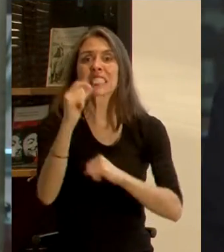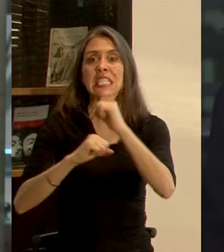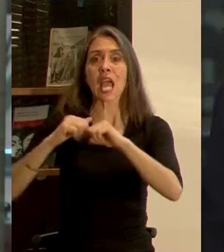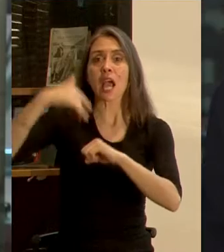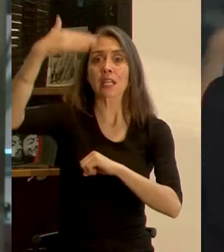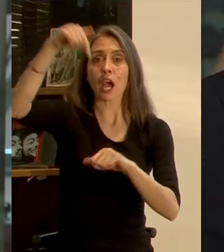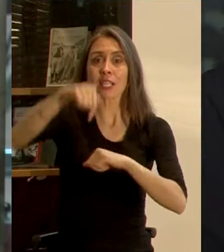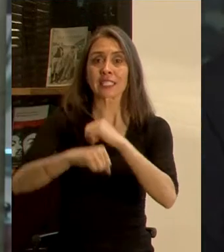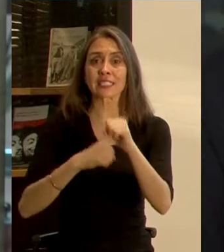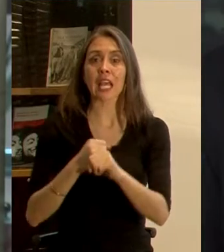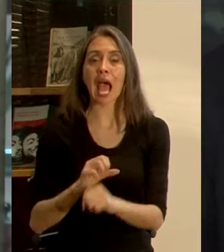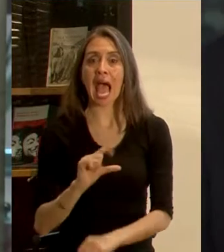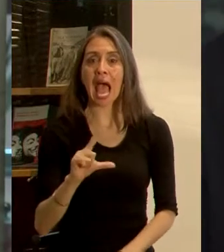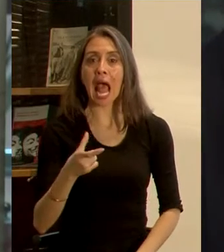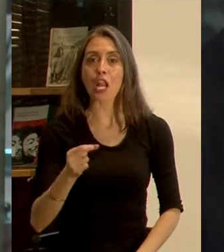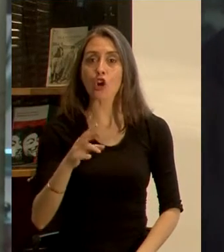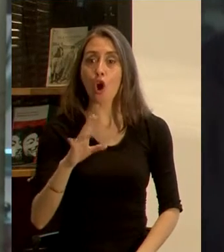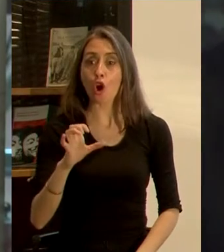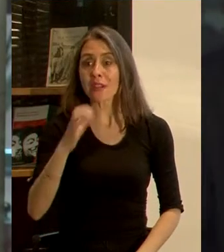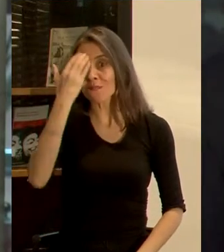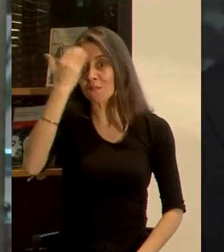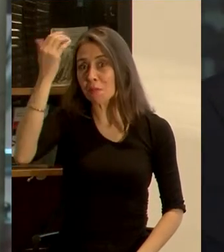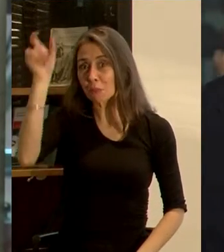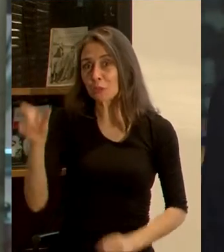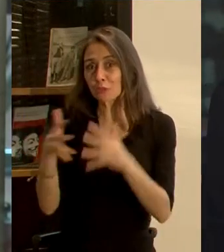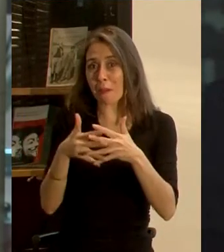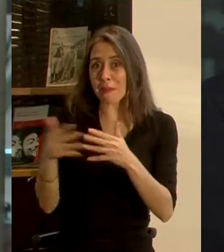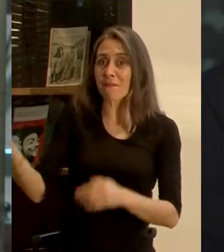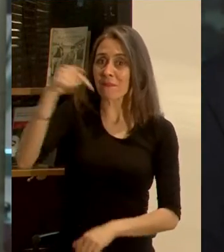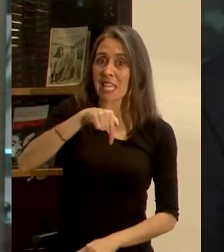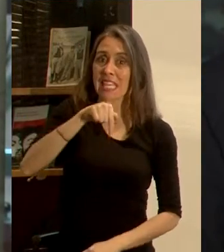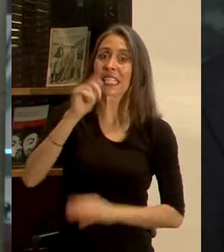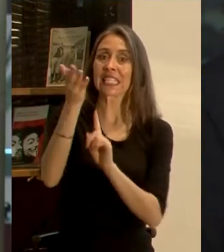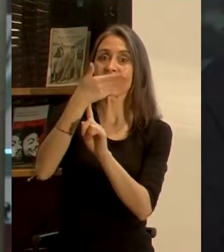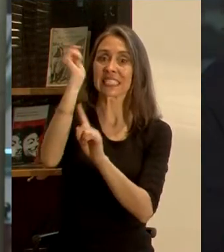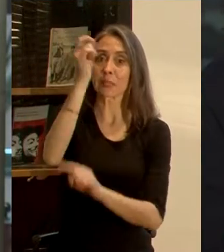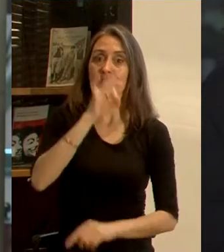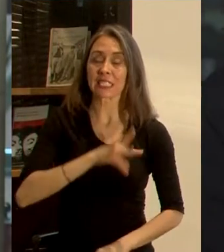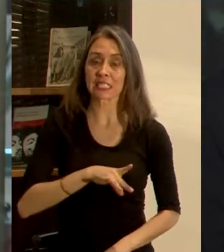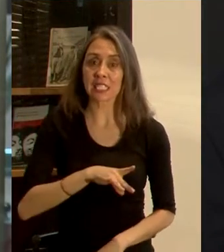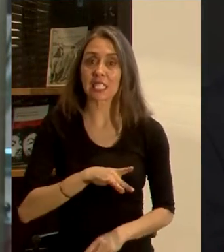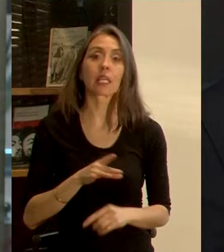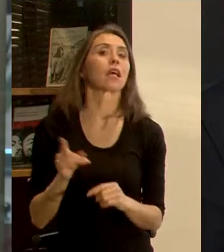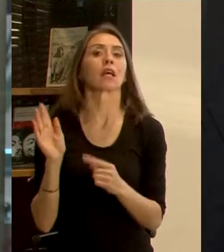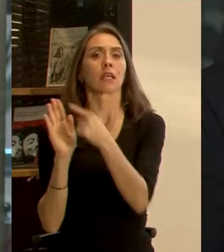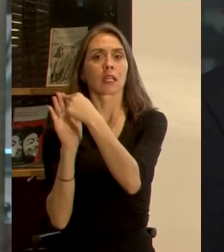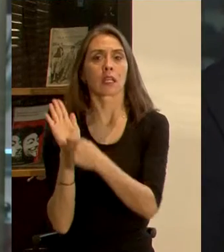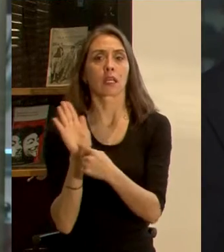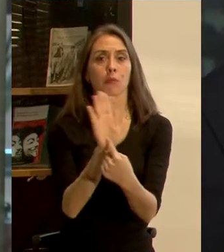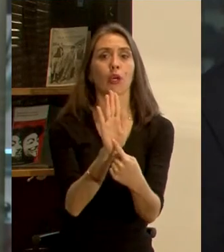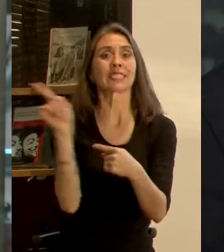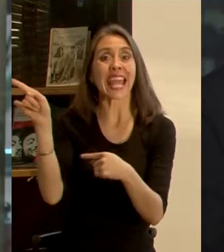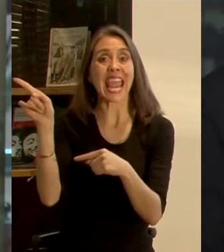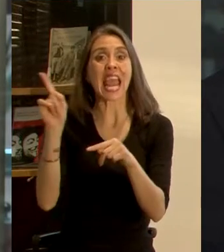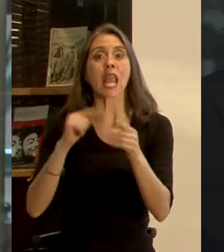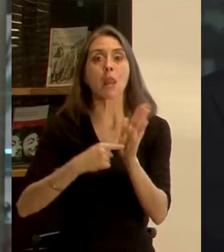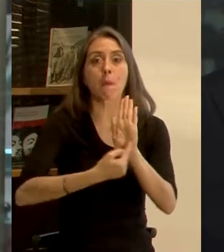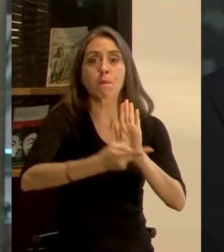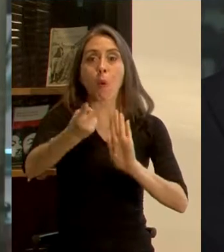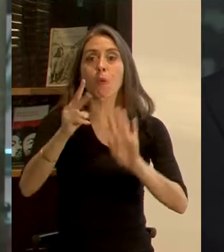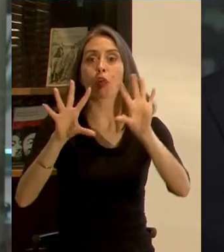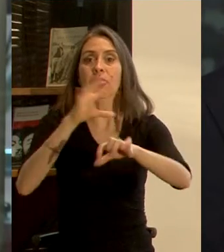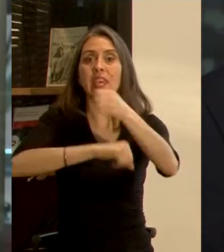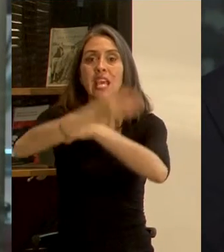Este año viene Al Gore de nuevo a Chile en septiembre. Y viene un poco con las consecuencias de lo que él planteó hace 10